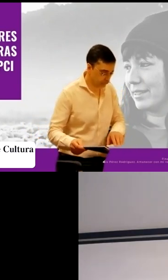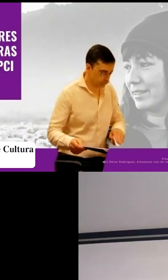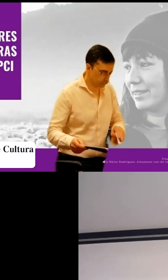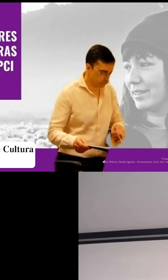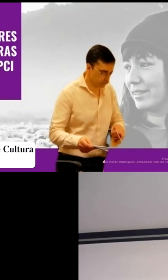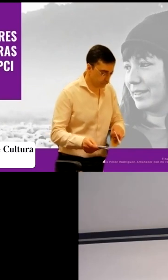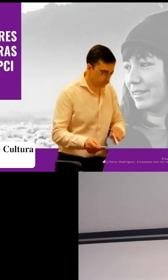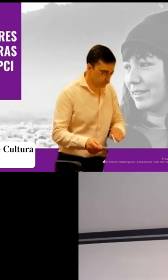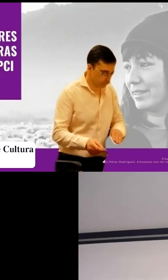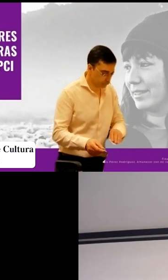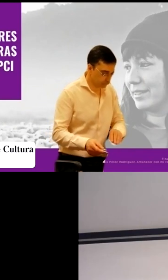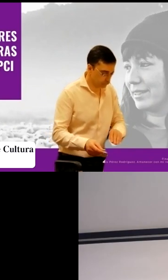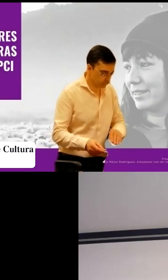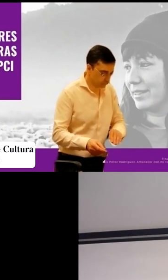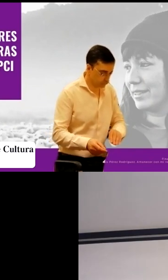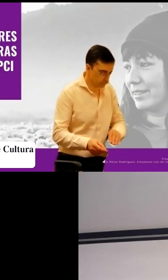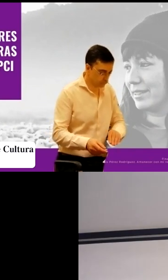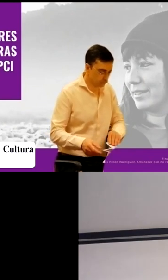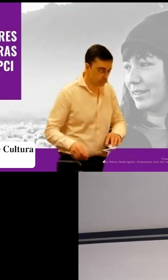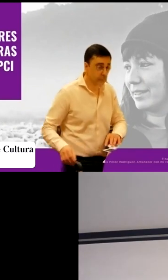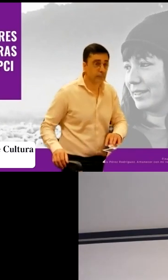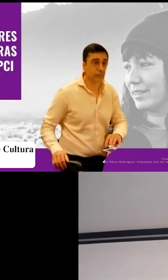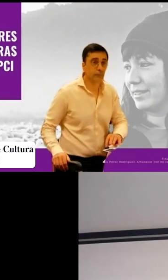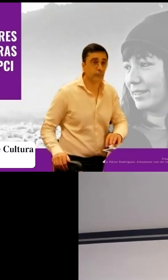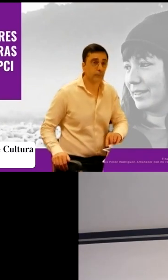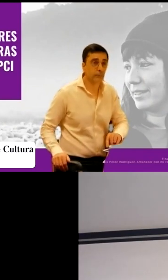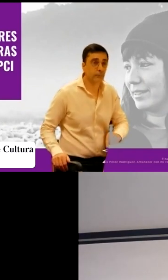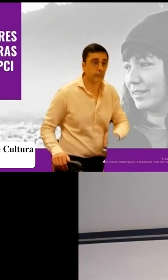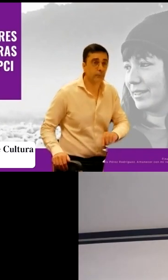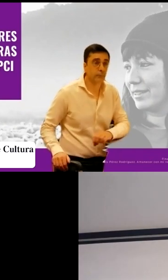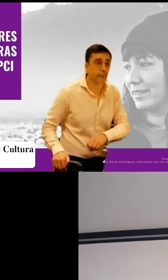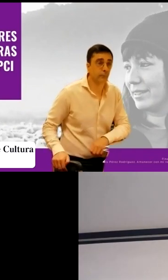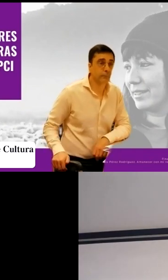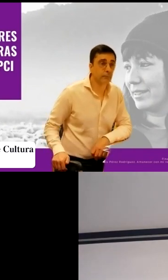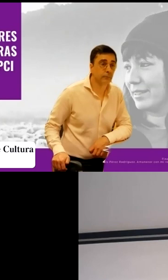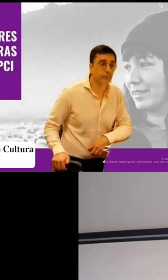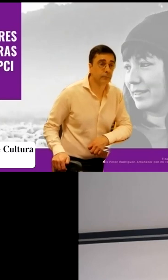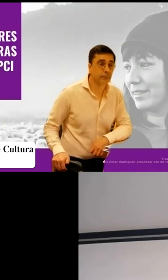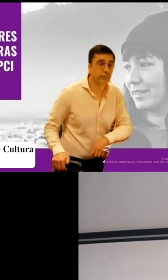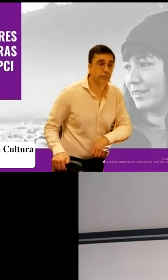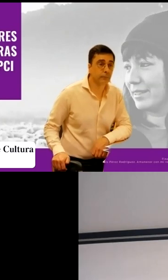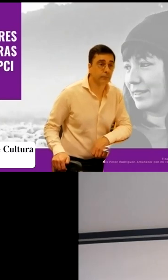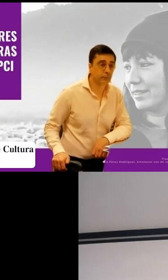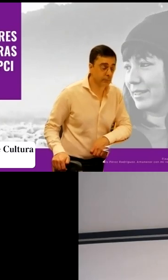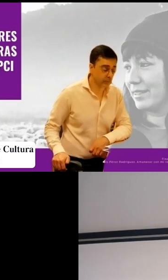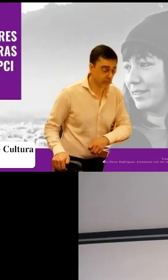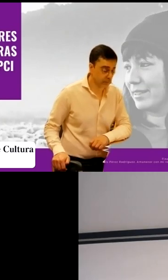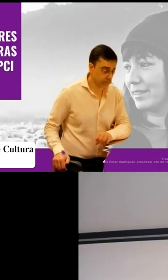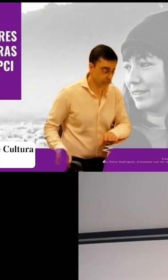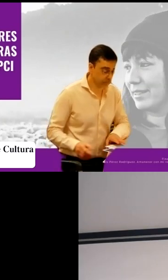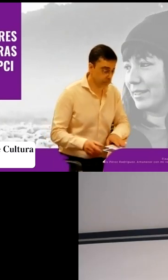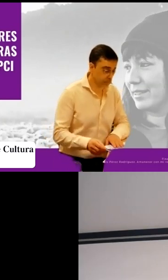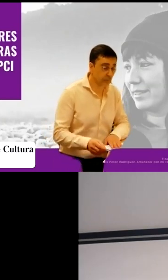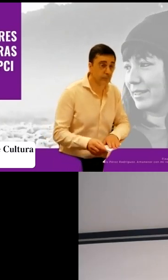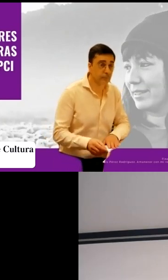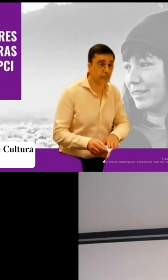transmisoras, principales valedoras, pero también no solo del patrimonio inmaterial, sino de